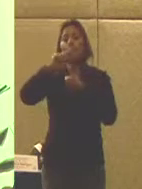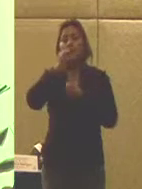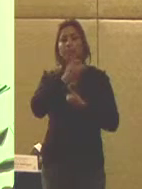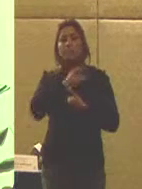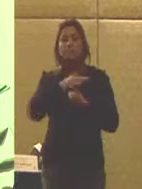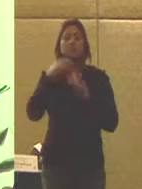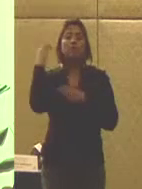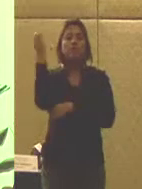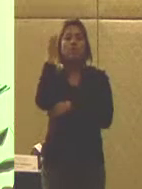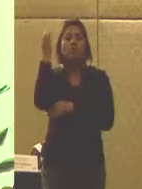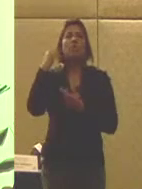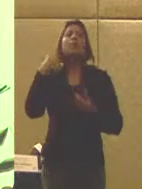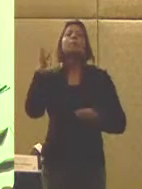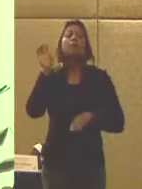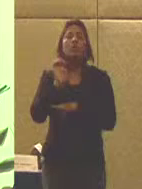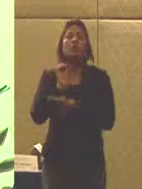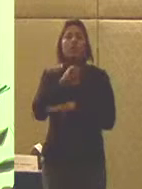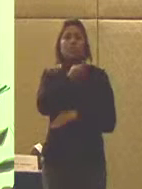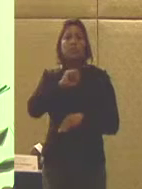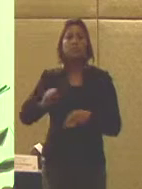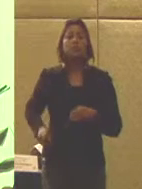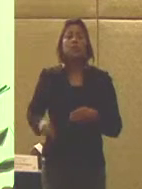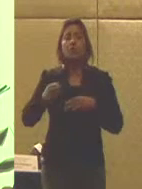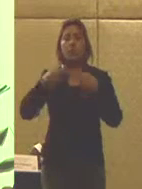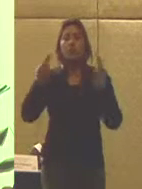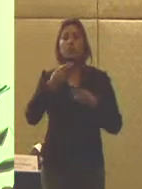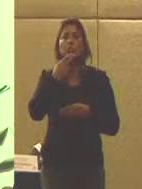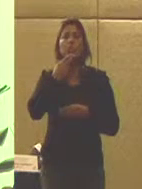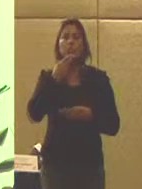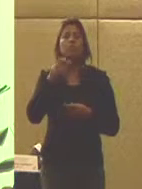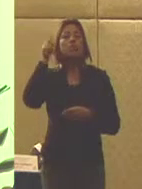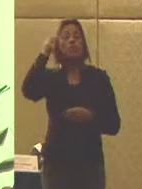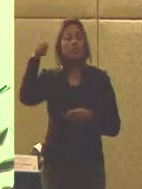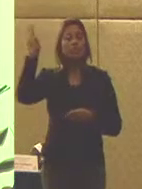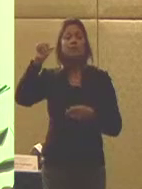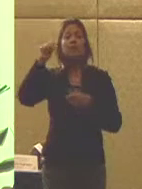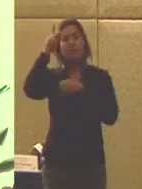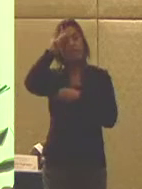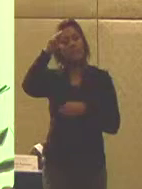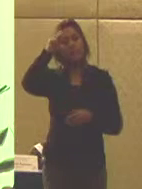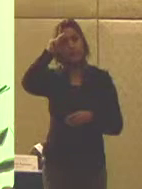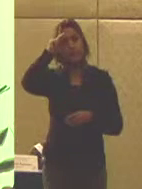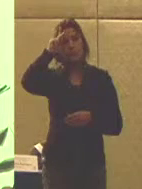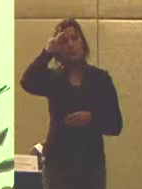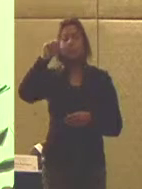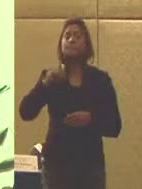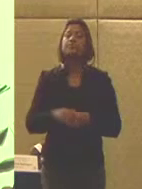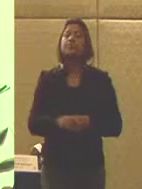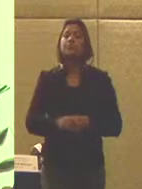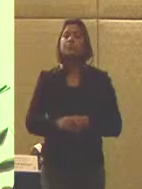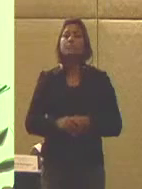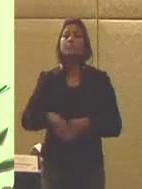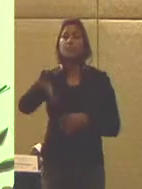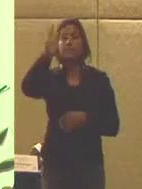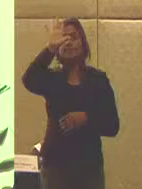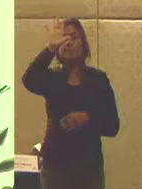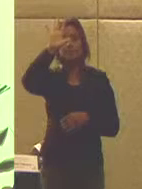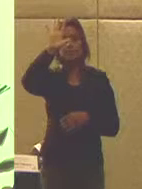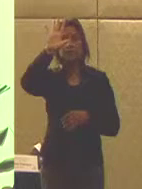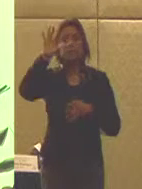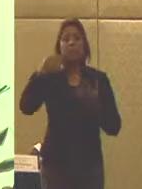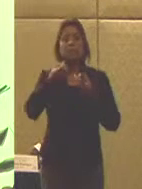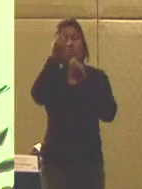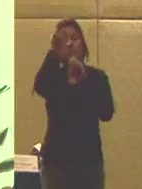Ecuador, El Salvador, Guatemala, Haití, Honduras y Perú. Actualmente tenemos 5 de los reportes